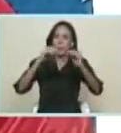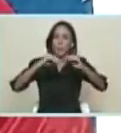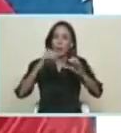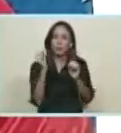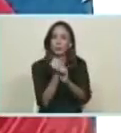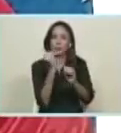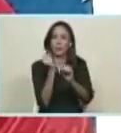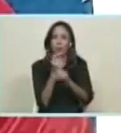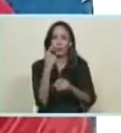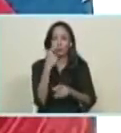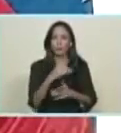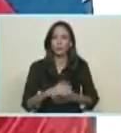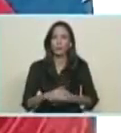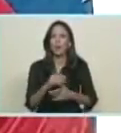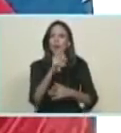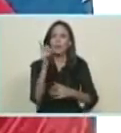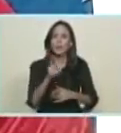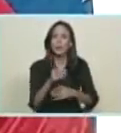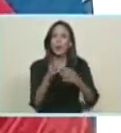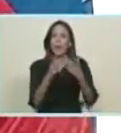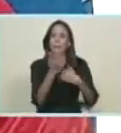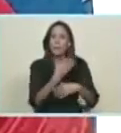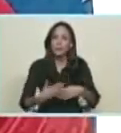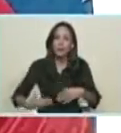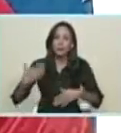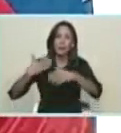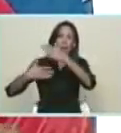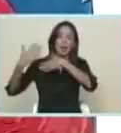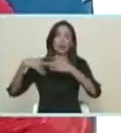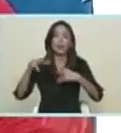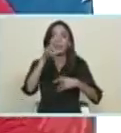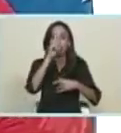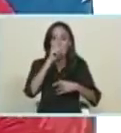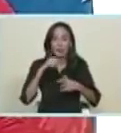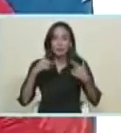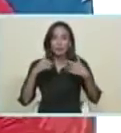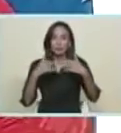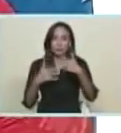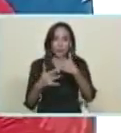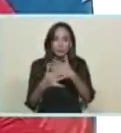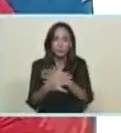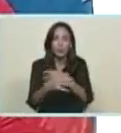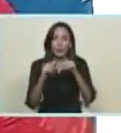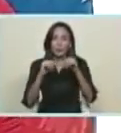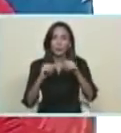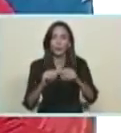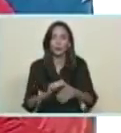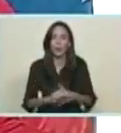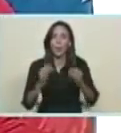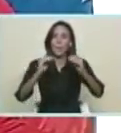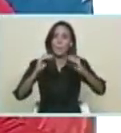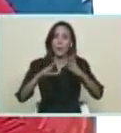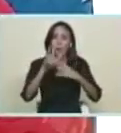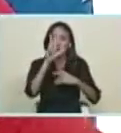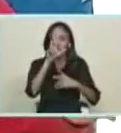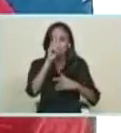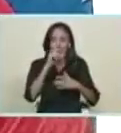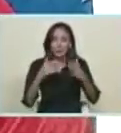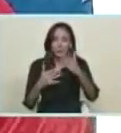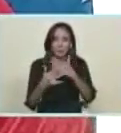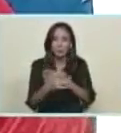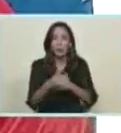la existencia de la dictadura gomecista durante 3 décadas prácticamente, ¿verdad? Poco más,